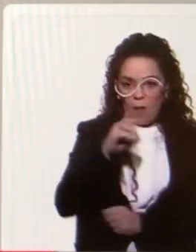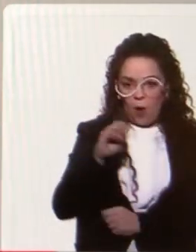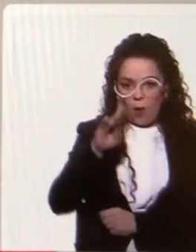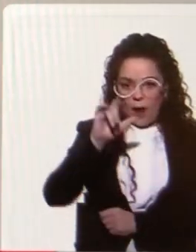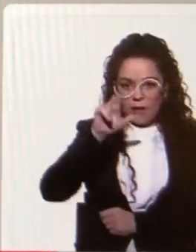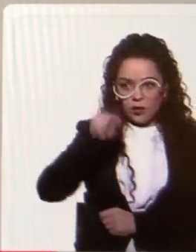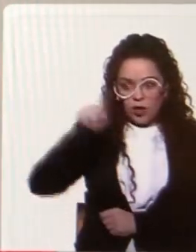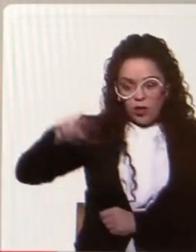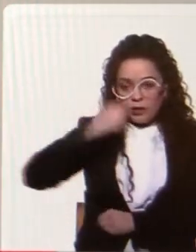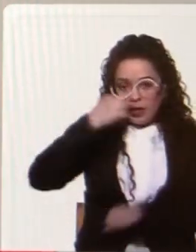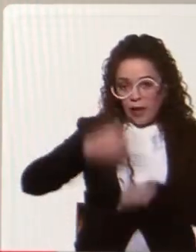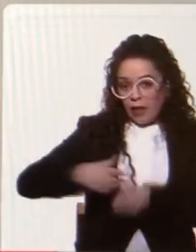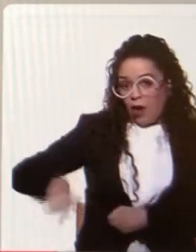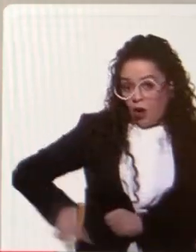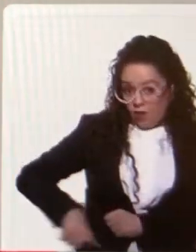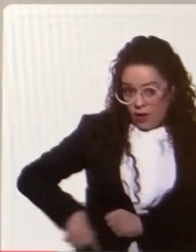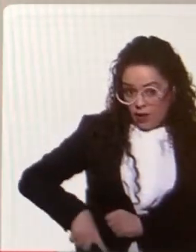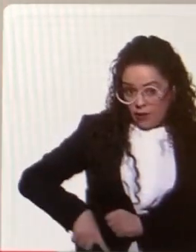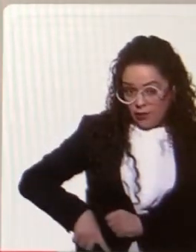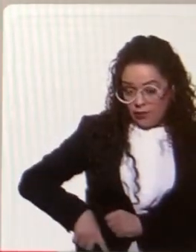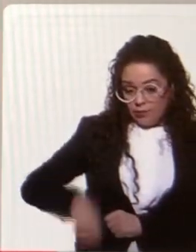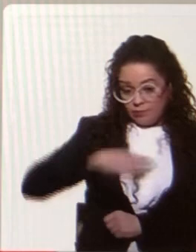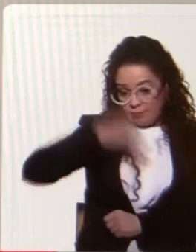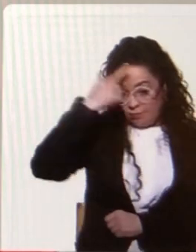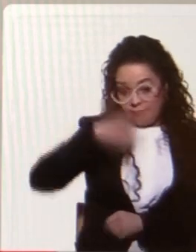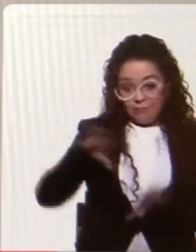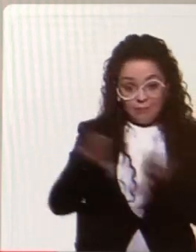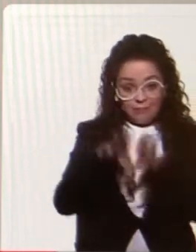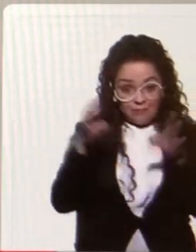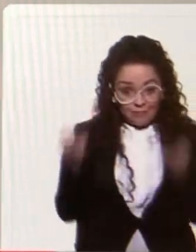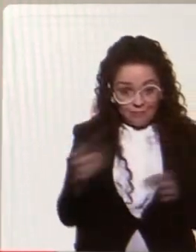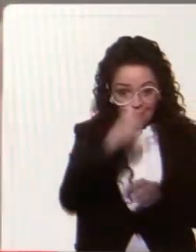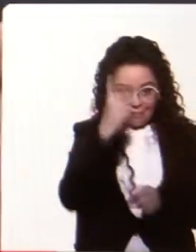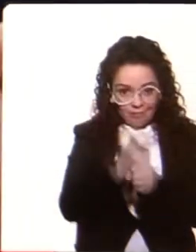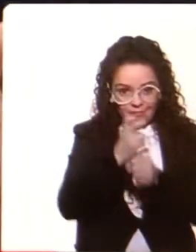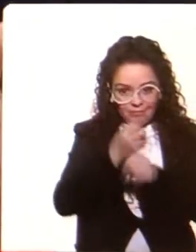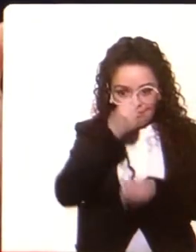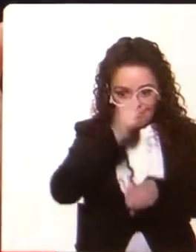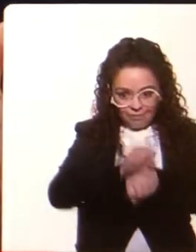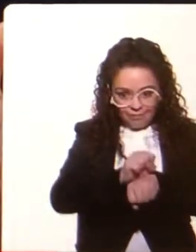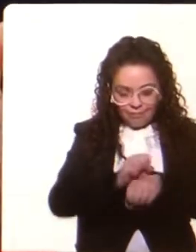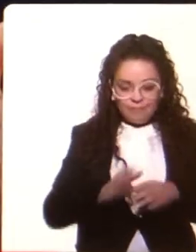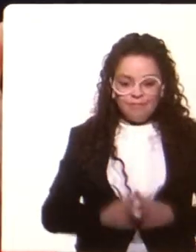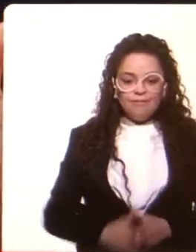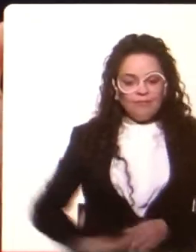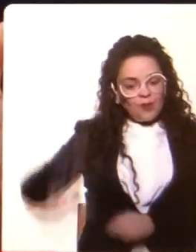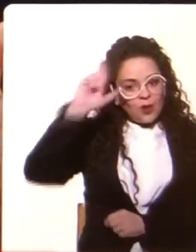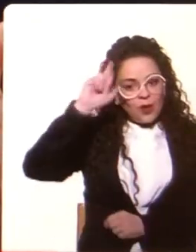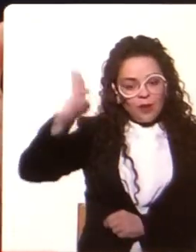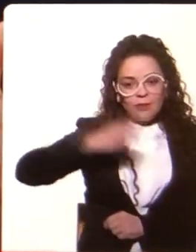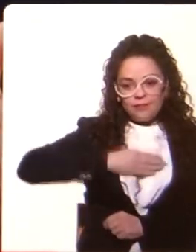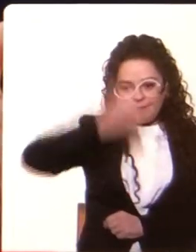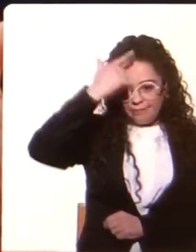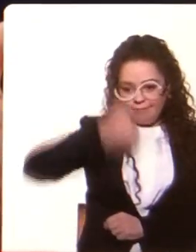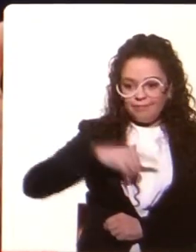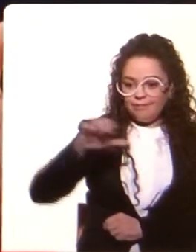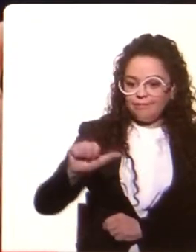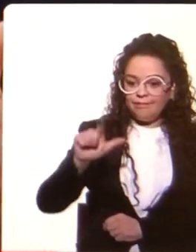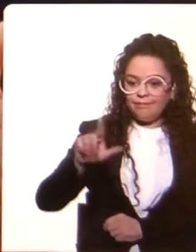salga el ejército y se vea en las escenas hay muchas cámaras de televisión que los los estaban